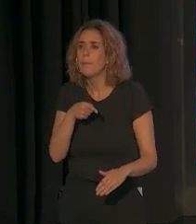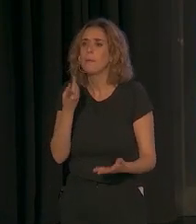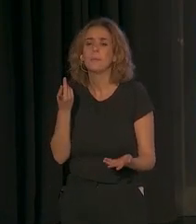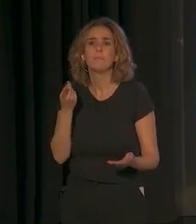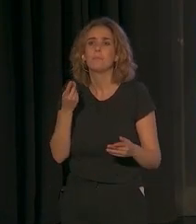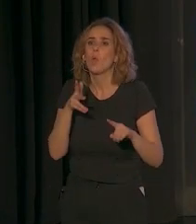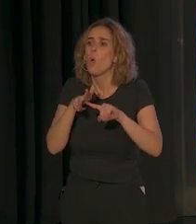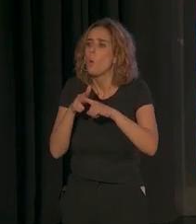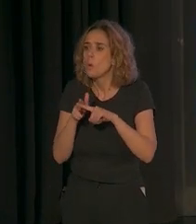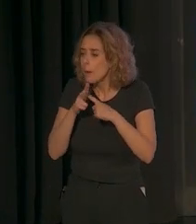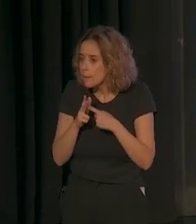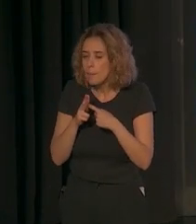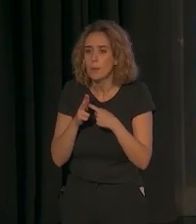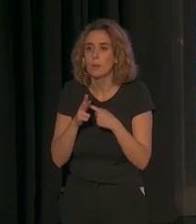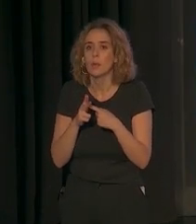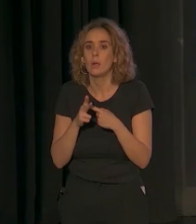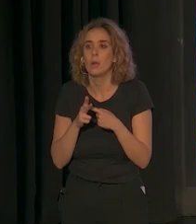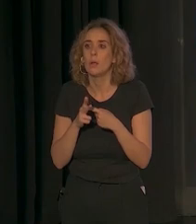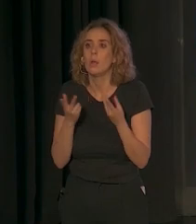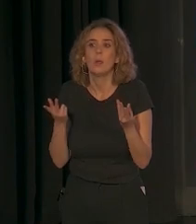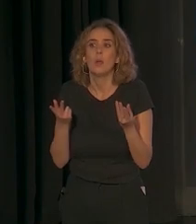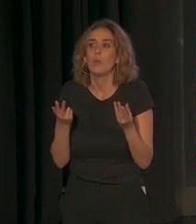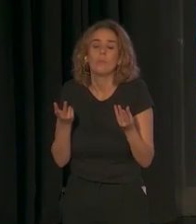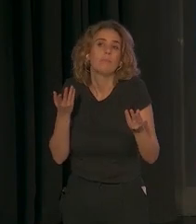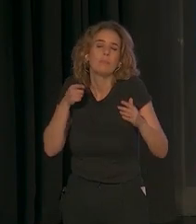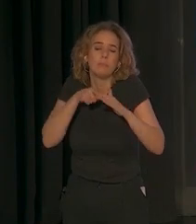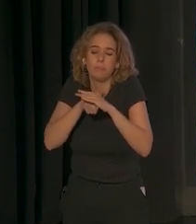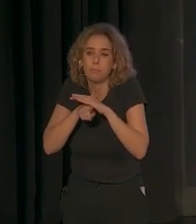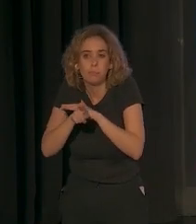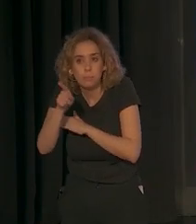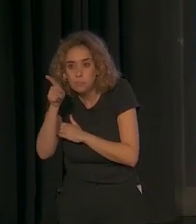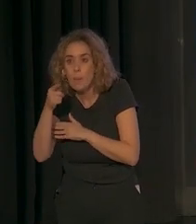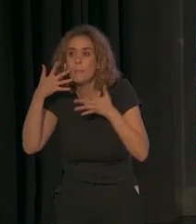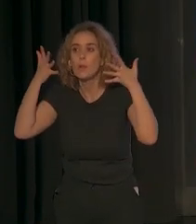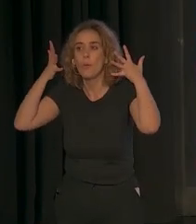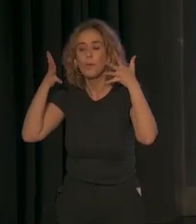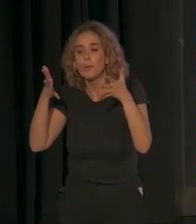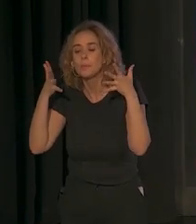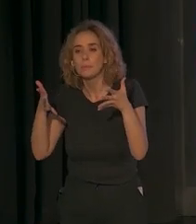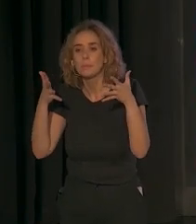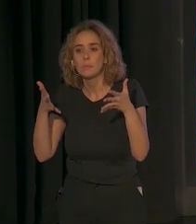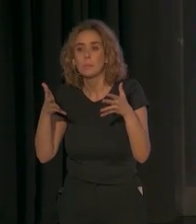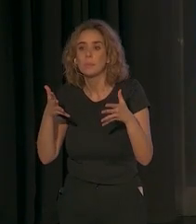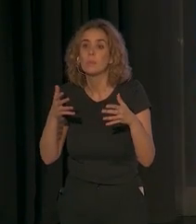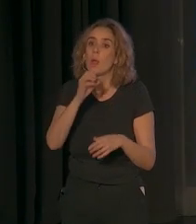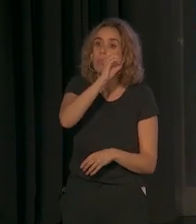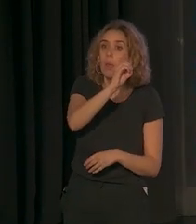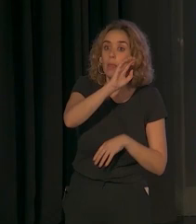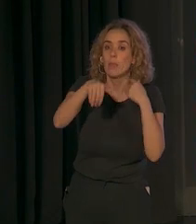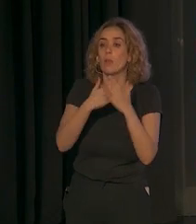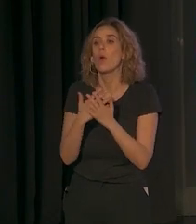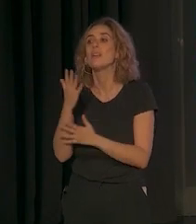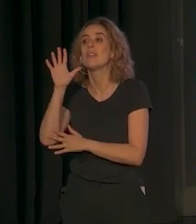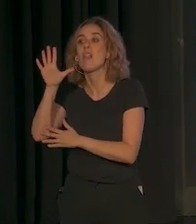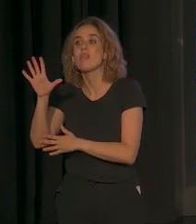una herramienta bueno, de contratación, ¿no? O para captar. Pero las recomendaciones son de 0 a